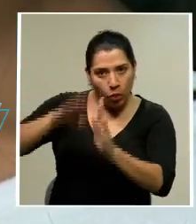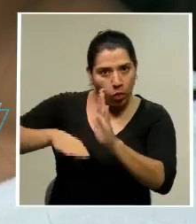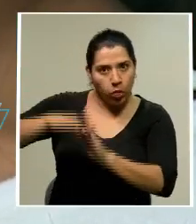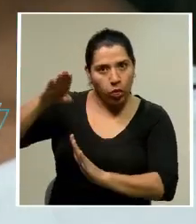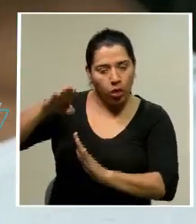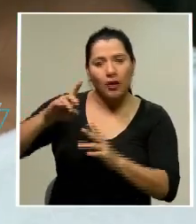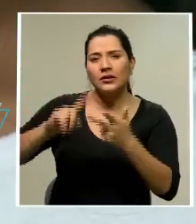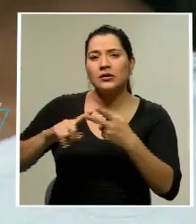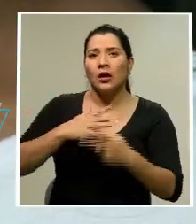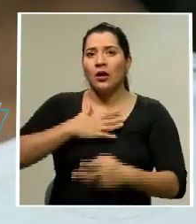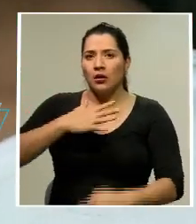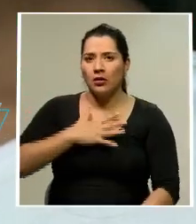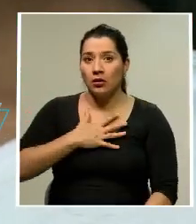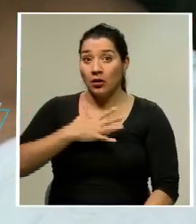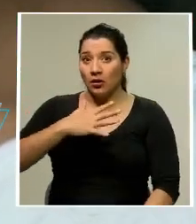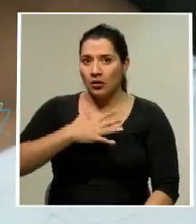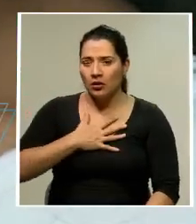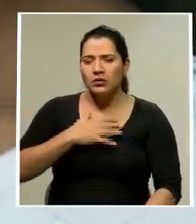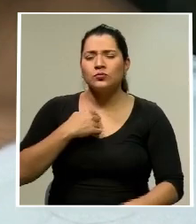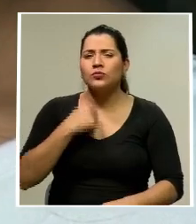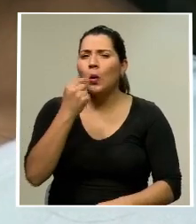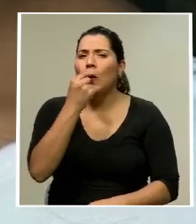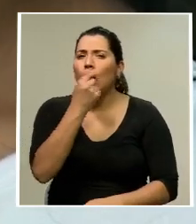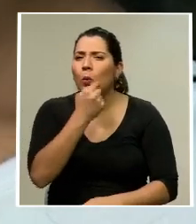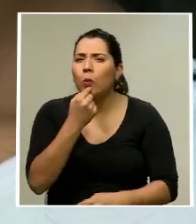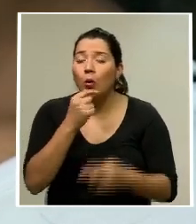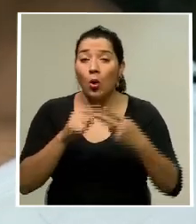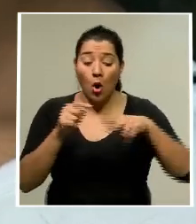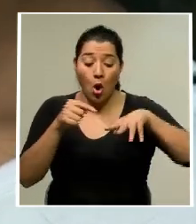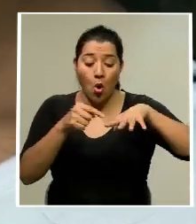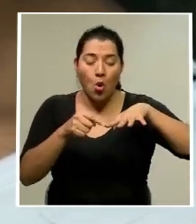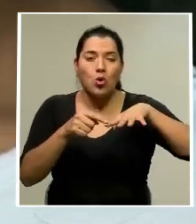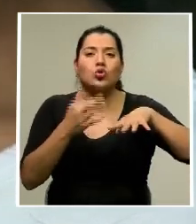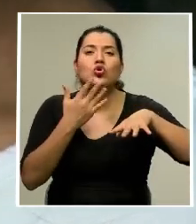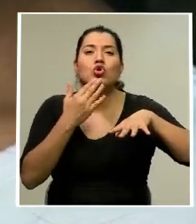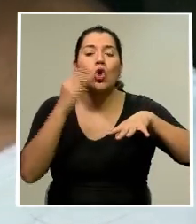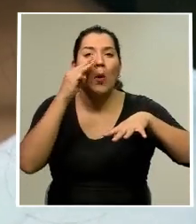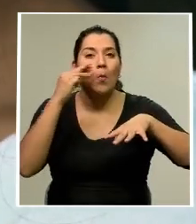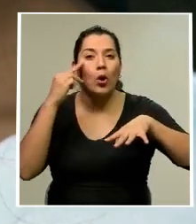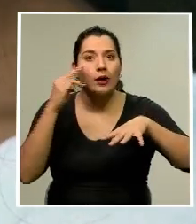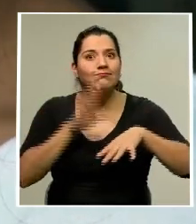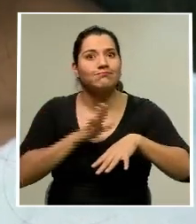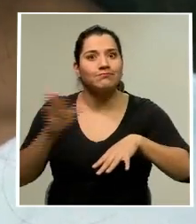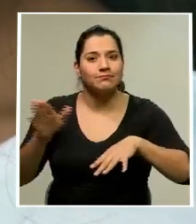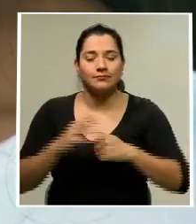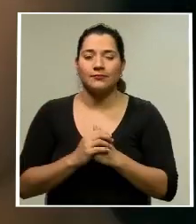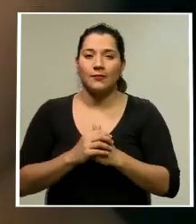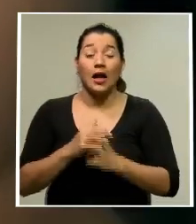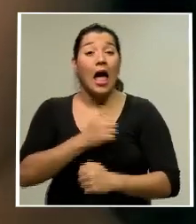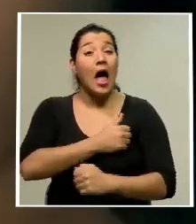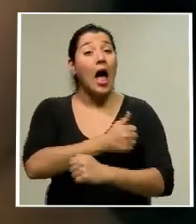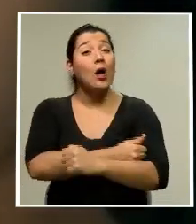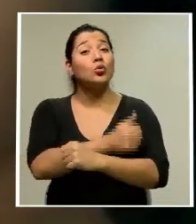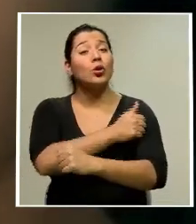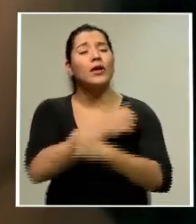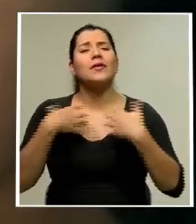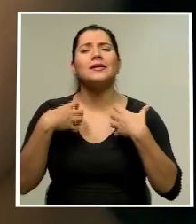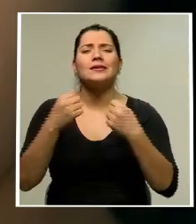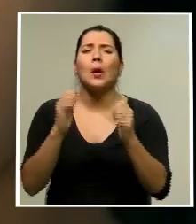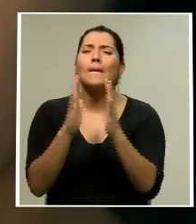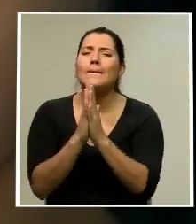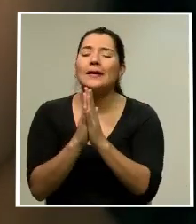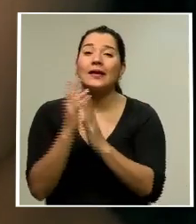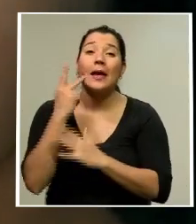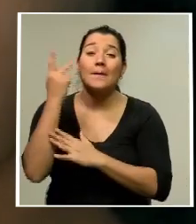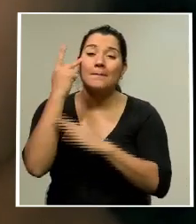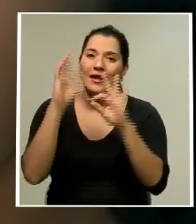respira de forma acelerada y tiene los labios y uñas moradas. Las autoridades de salud piden a los padres de familia continuar